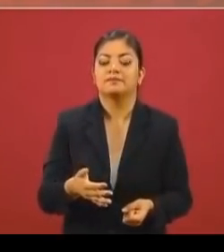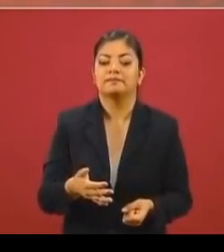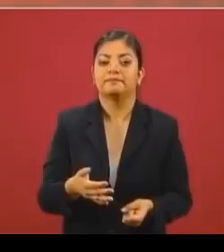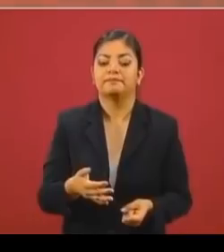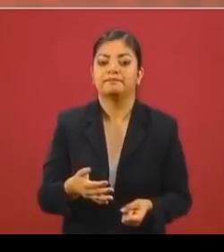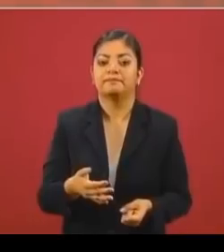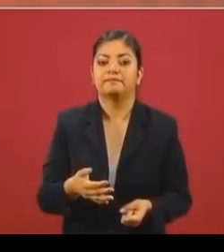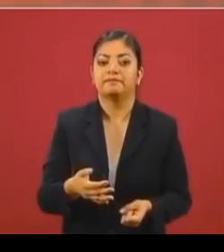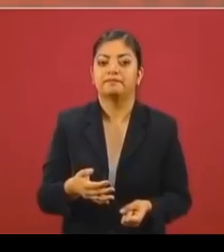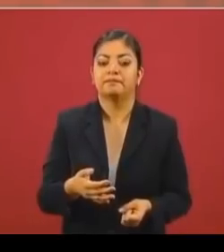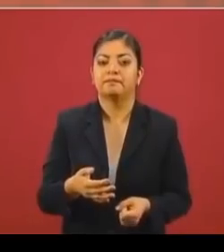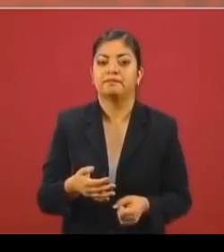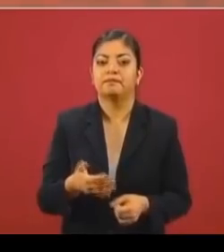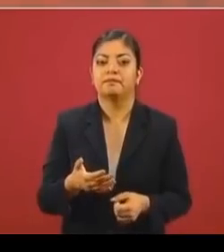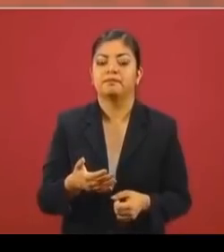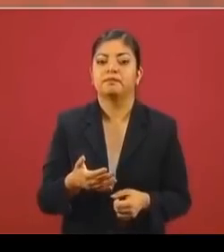el